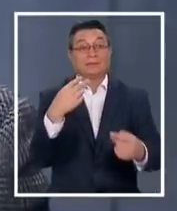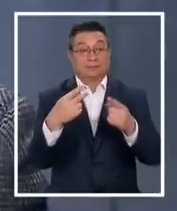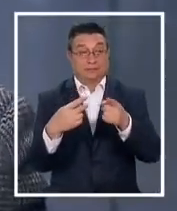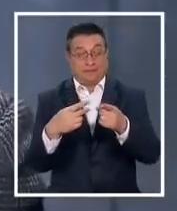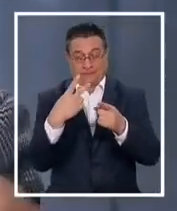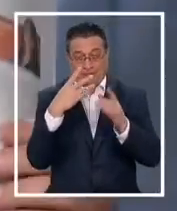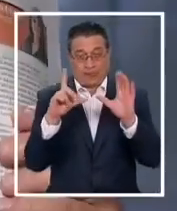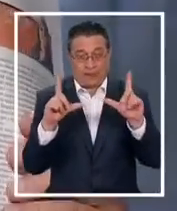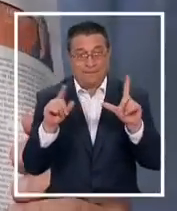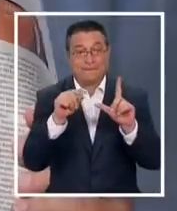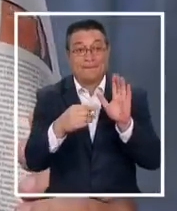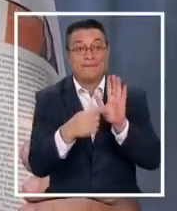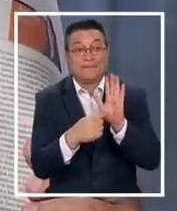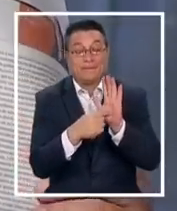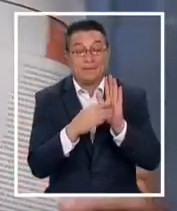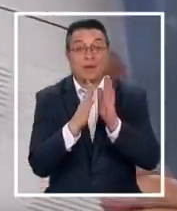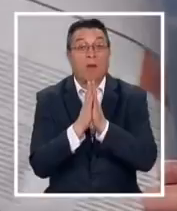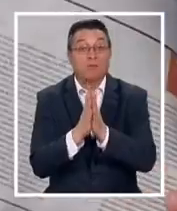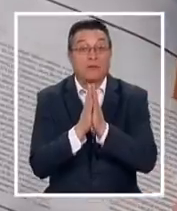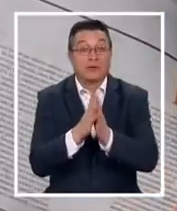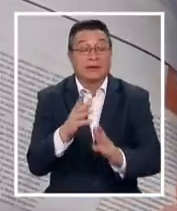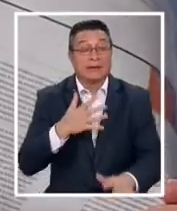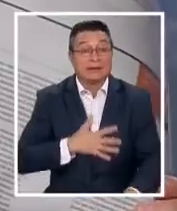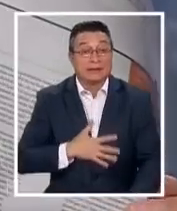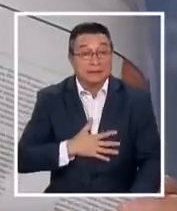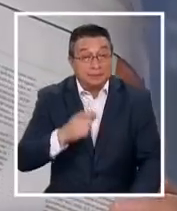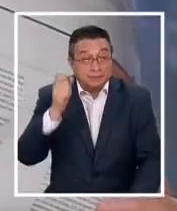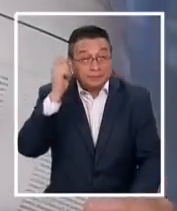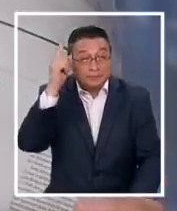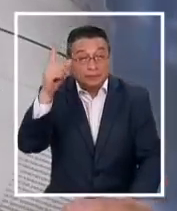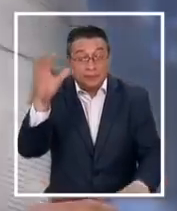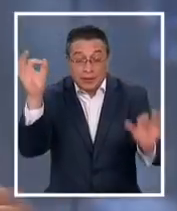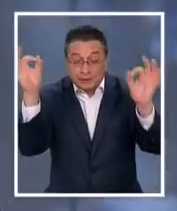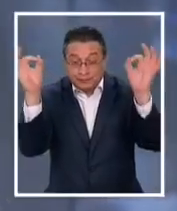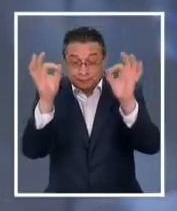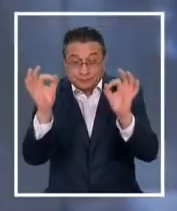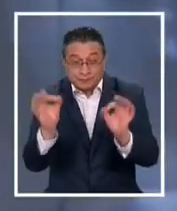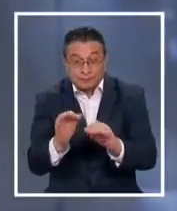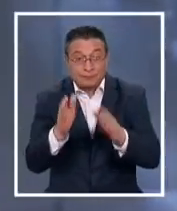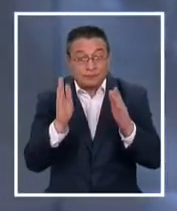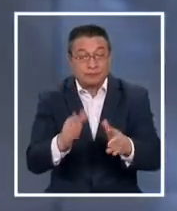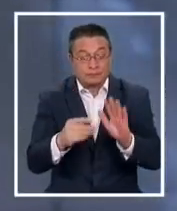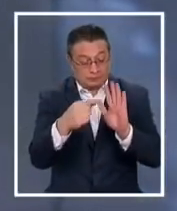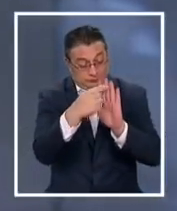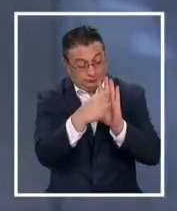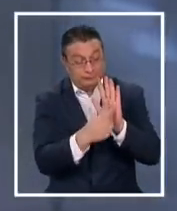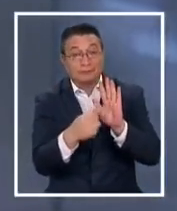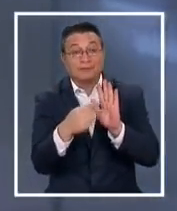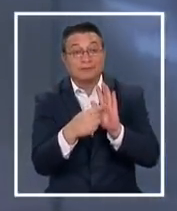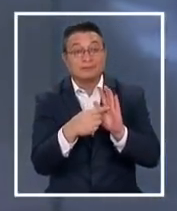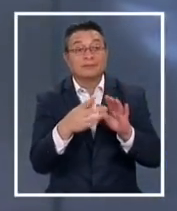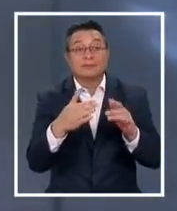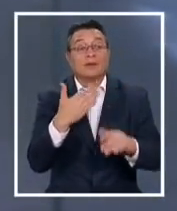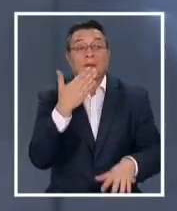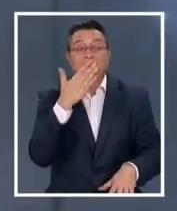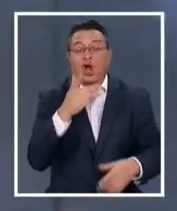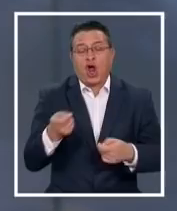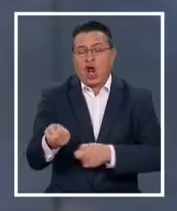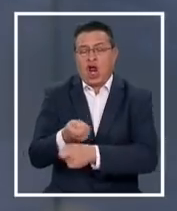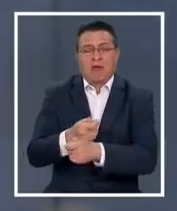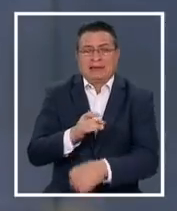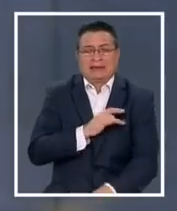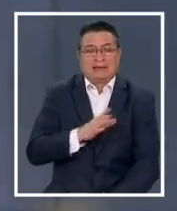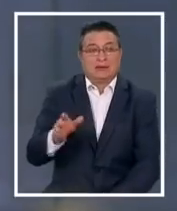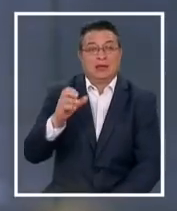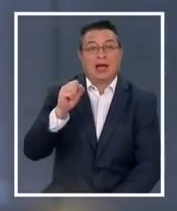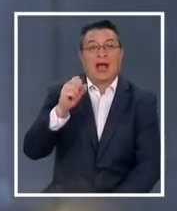Ya. Por favor, los que quieren saber así en detalle, con rigurosidad, lean la columna hoy día de una de las mejores economistas de Chile,